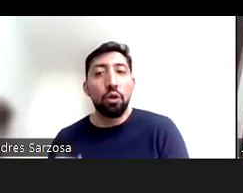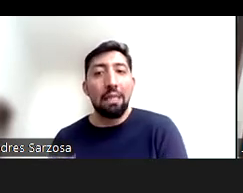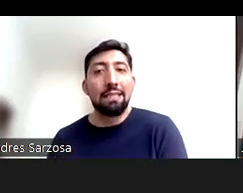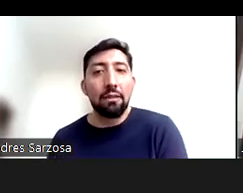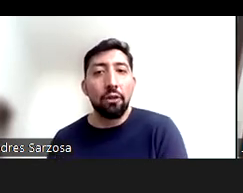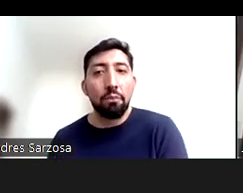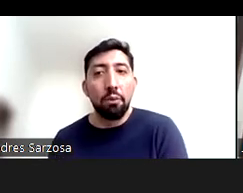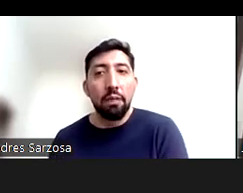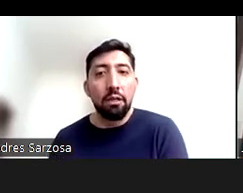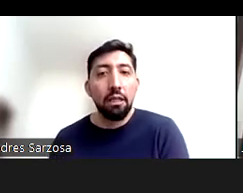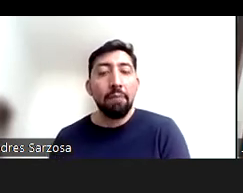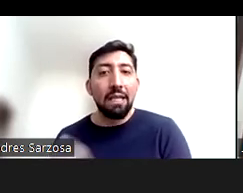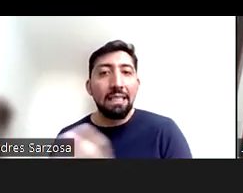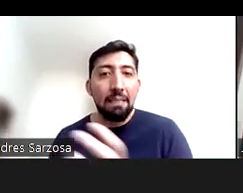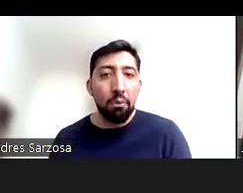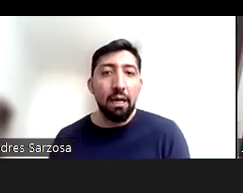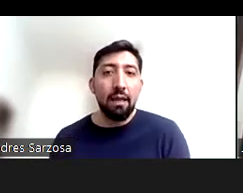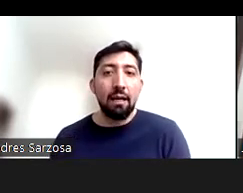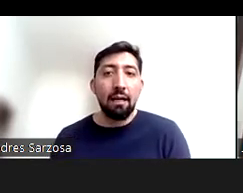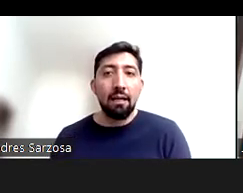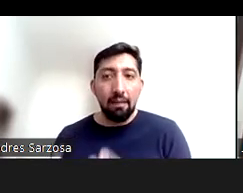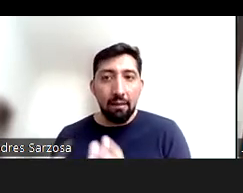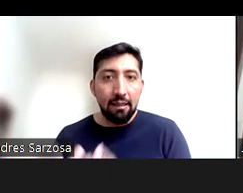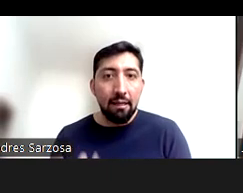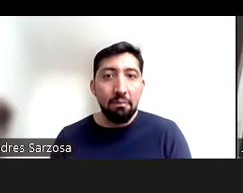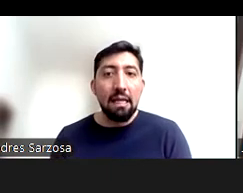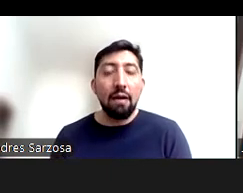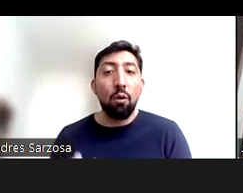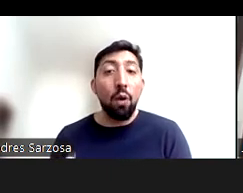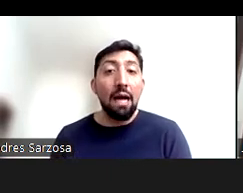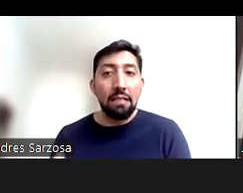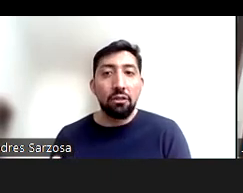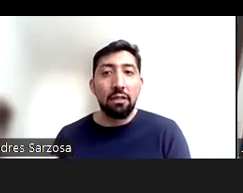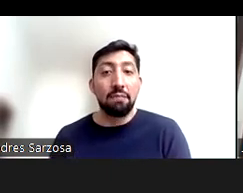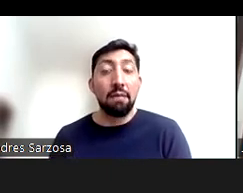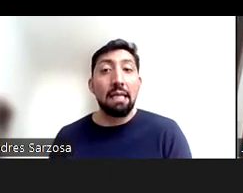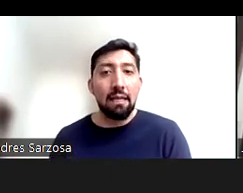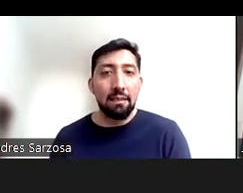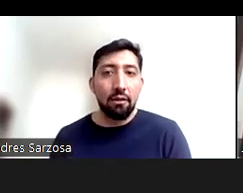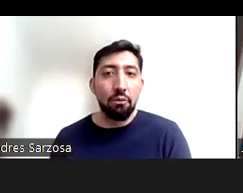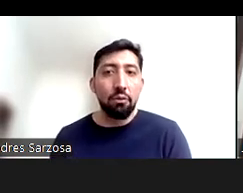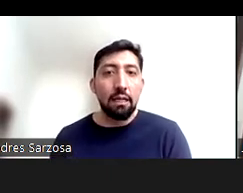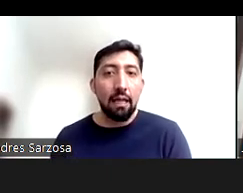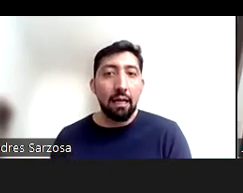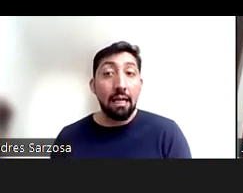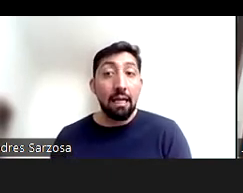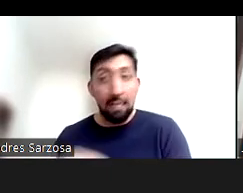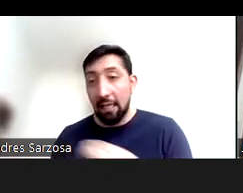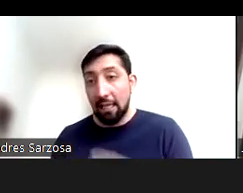junto con el sector público que se pueda determinar cuáles son las maneras de